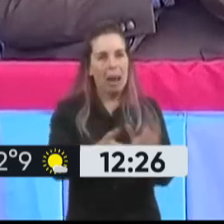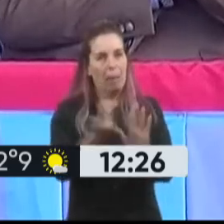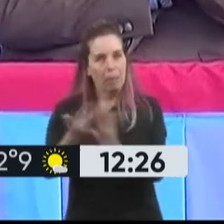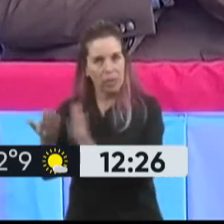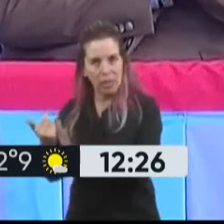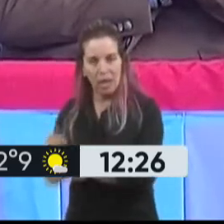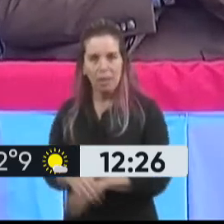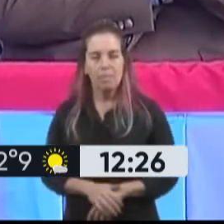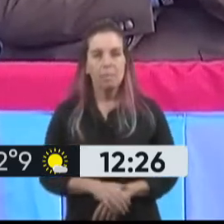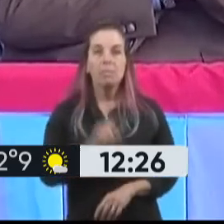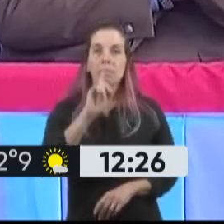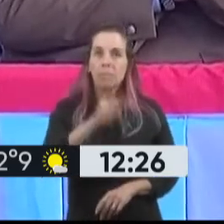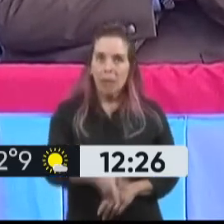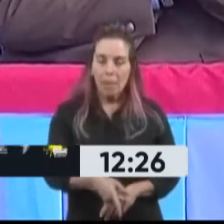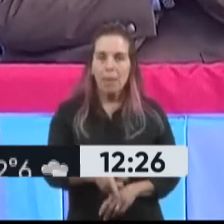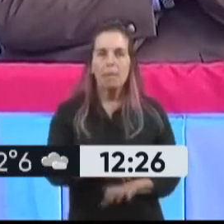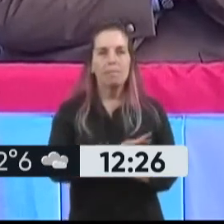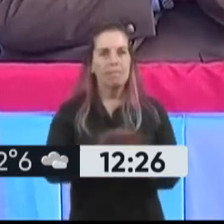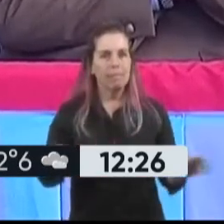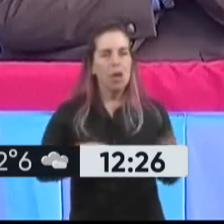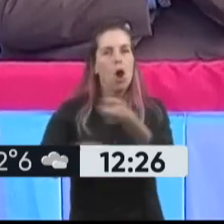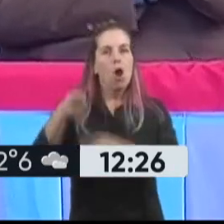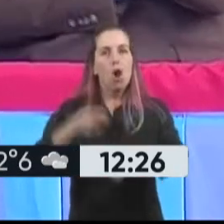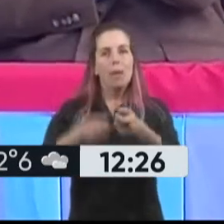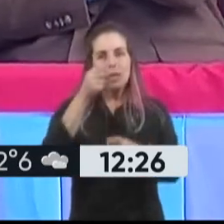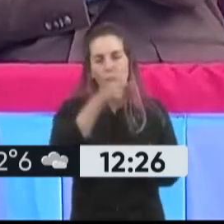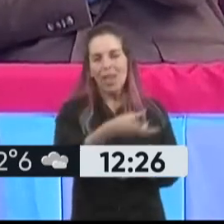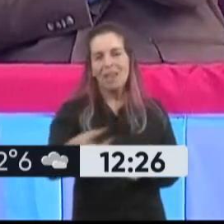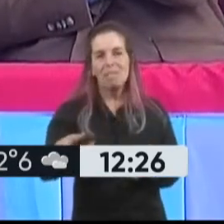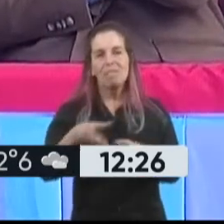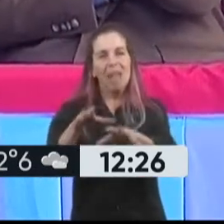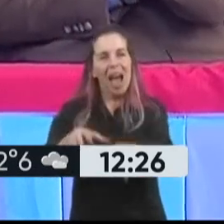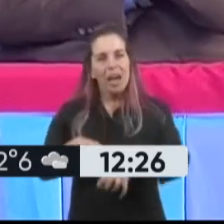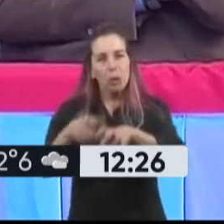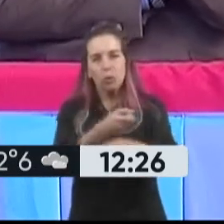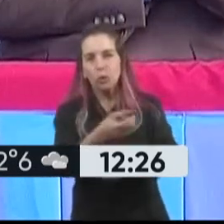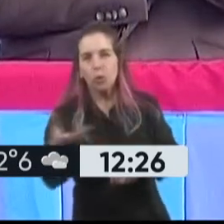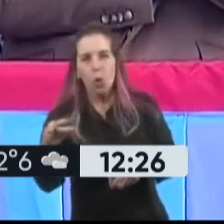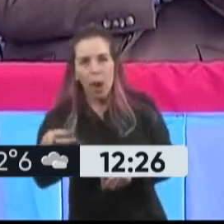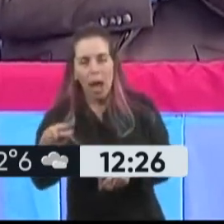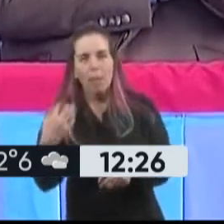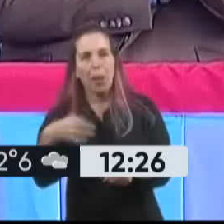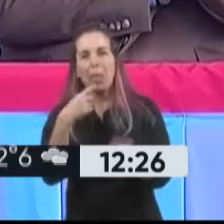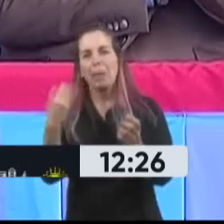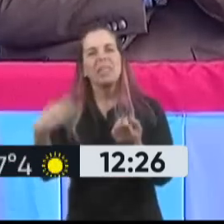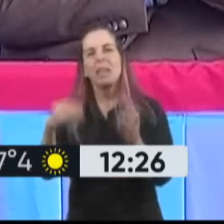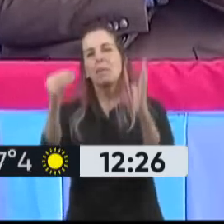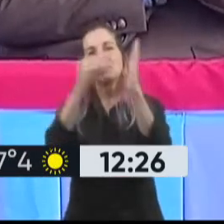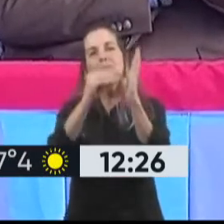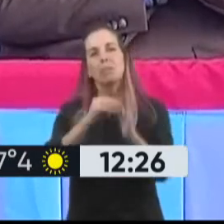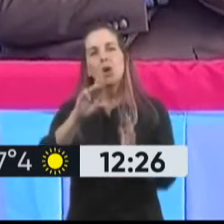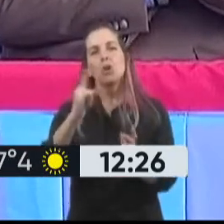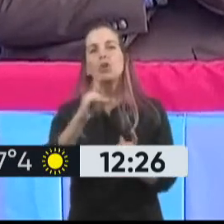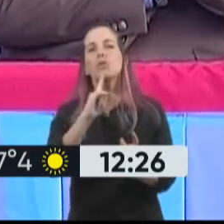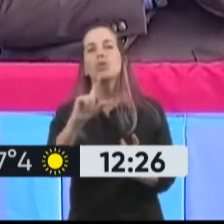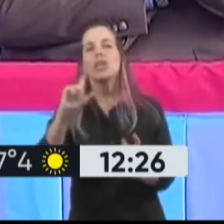sector. Vamos a desburocratizar el comercio de granos, eliminando la necesidad de reinscribirse en la RUCA.